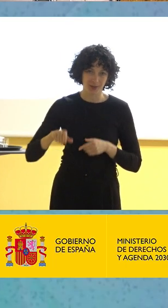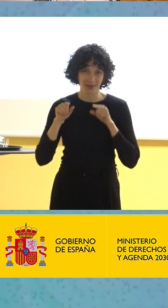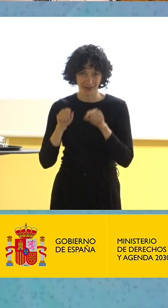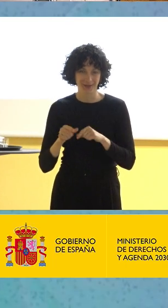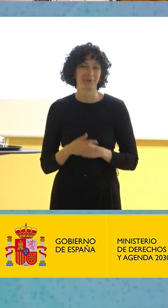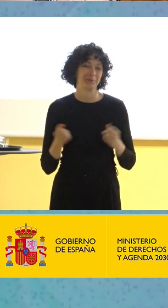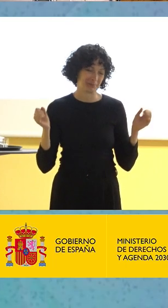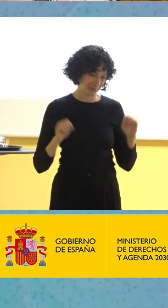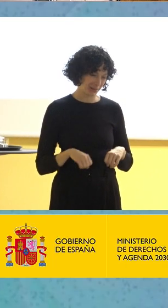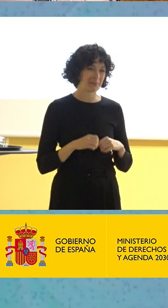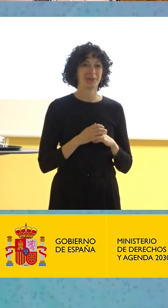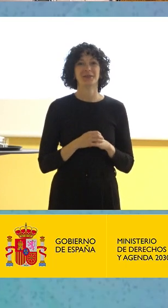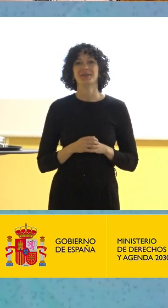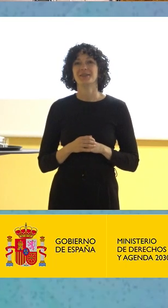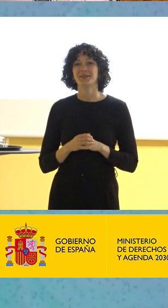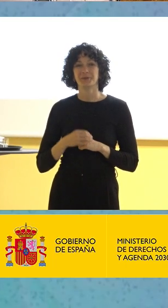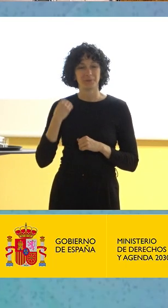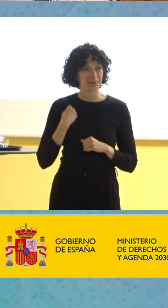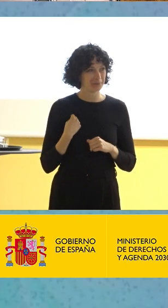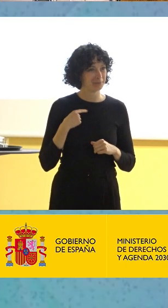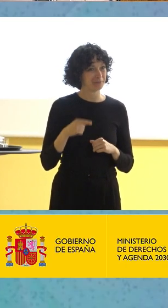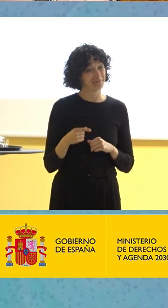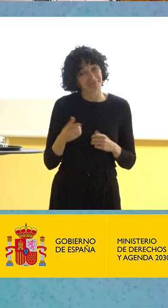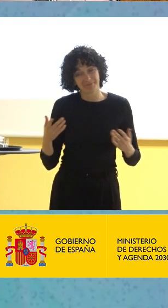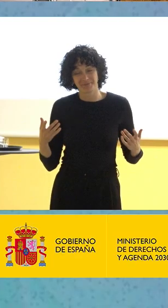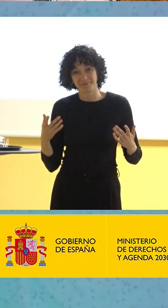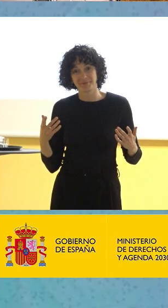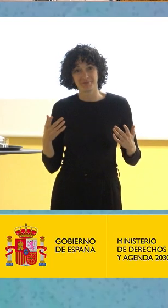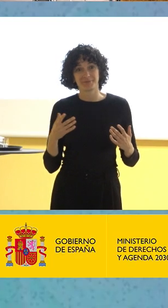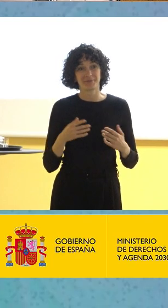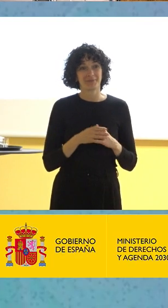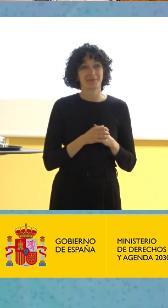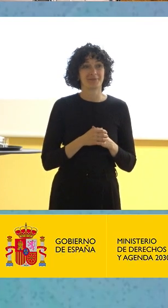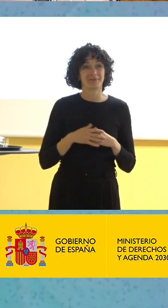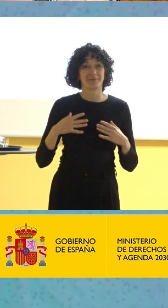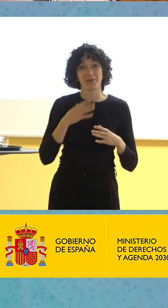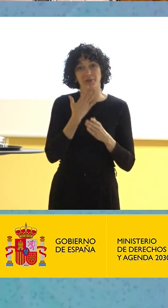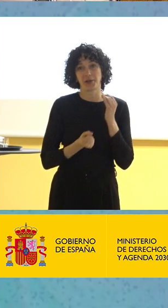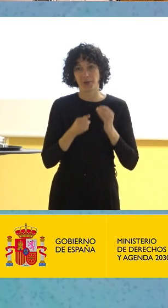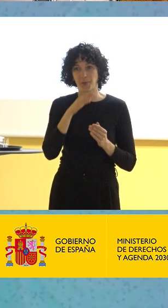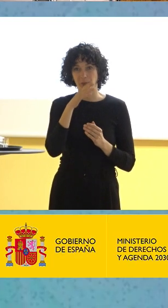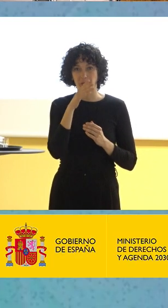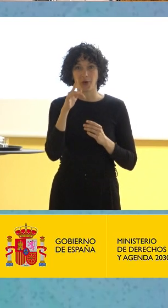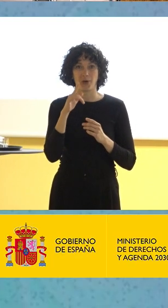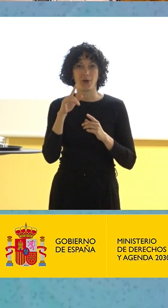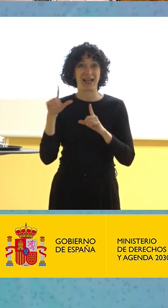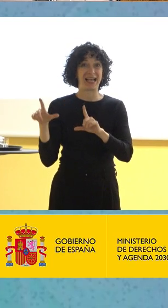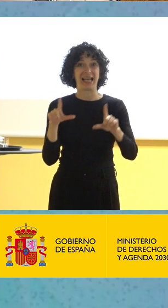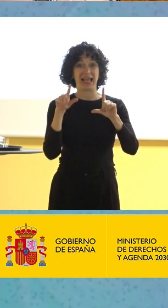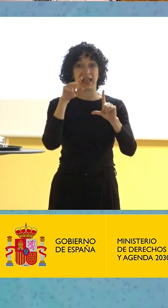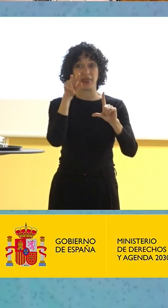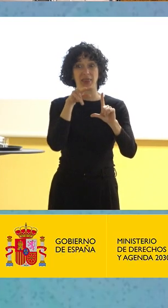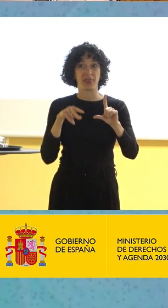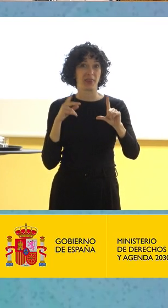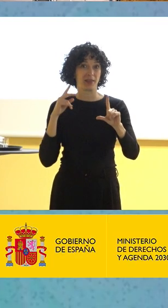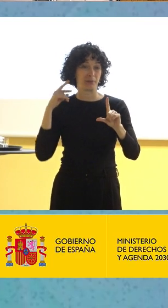Venga, muy bien. Bueno, pues los gajes del oficio y de los lectores de pantalla. Y de la ausencia de